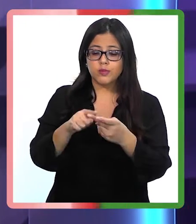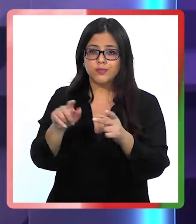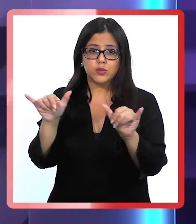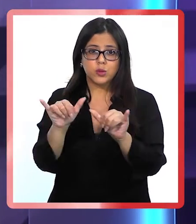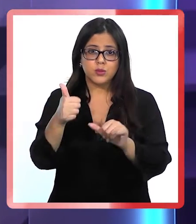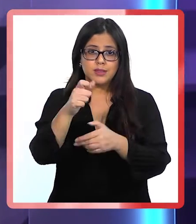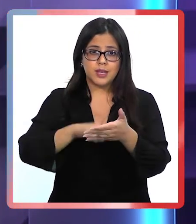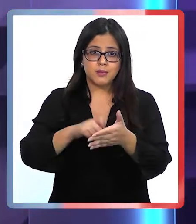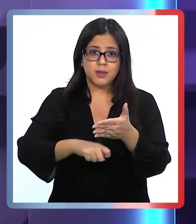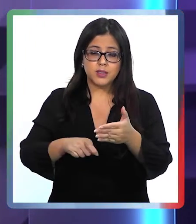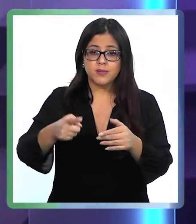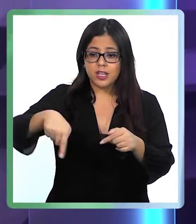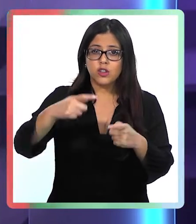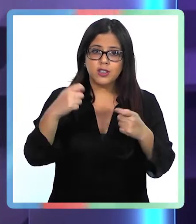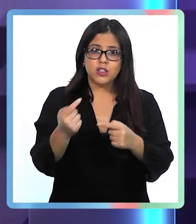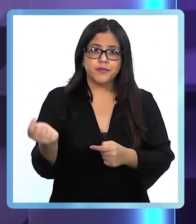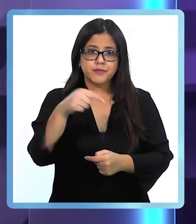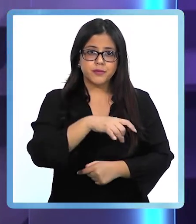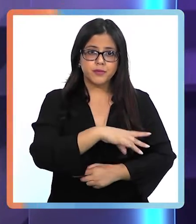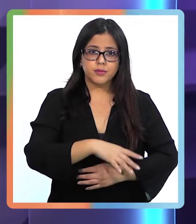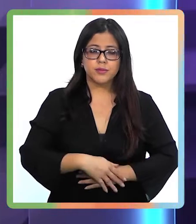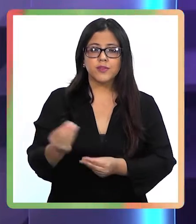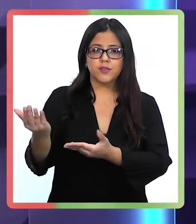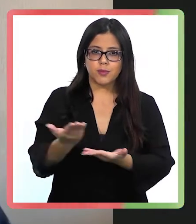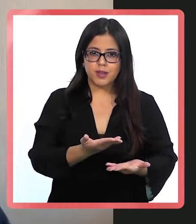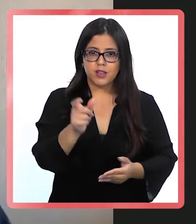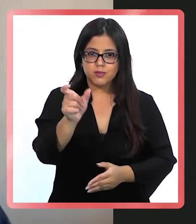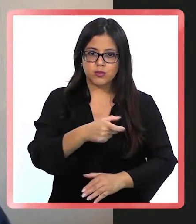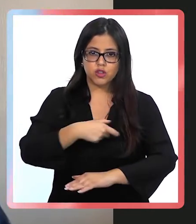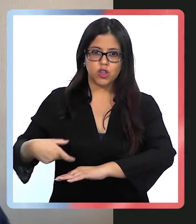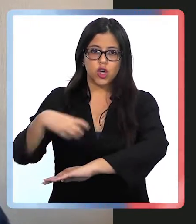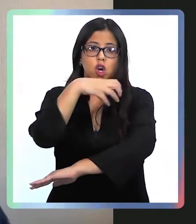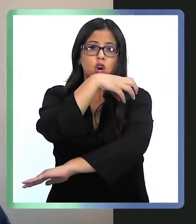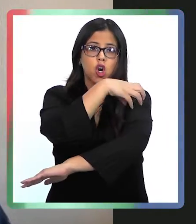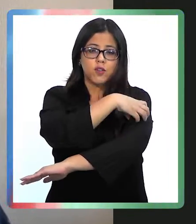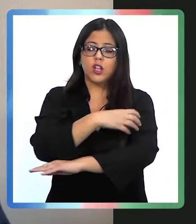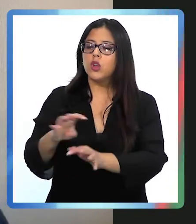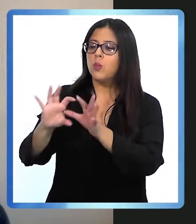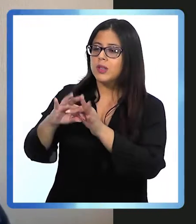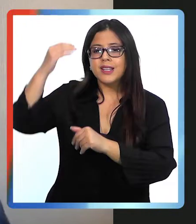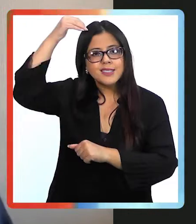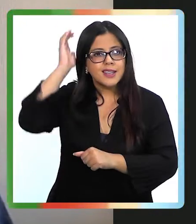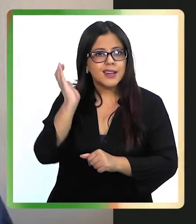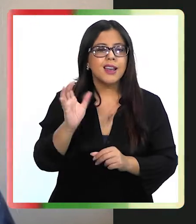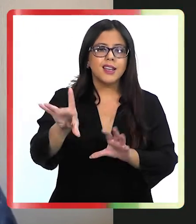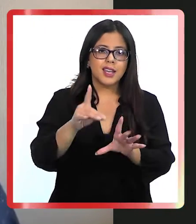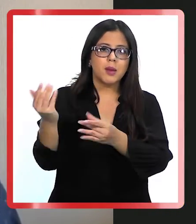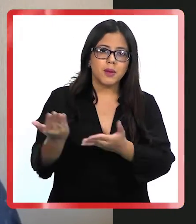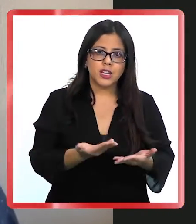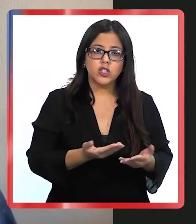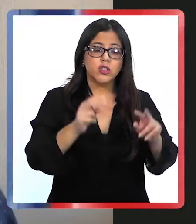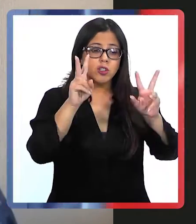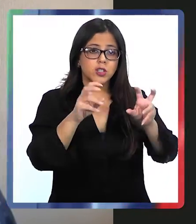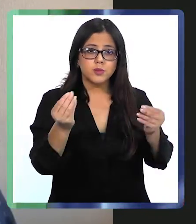6 meses intentando ingresar a Chile. Bienvenido, gobernador. ¿Cómo estás, Carlos? Muchas gracias por esta invitación y a dialogar respecto a lo que